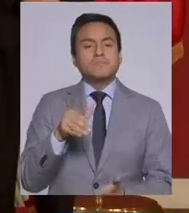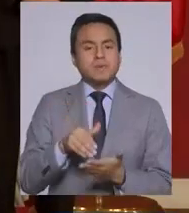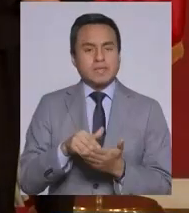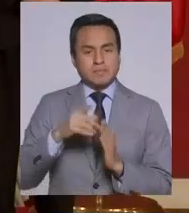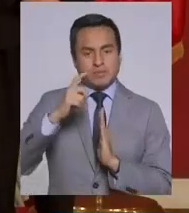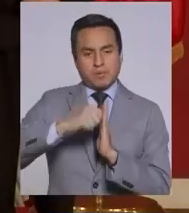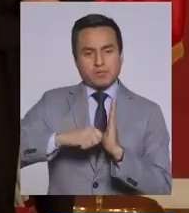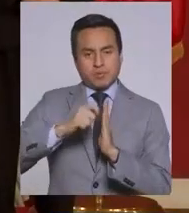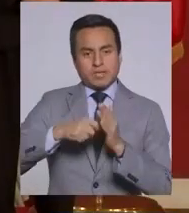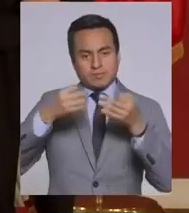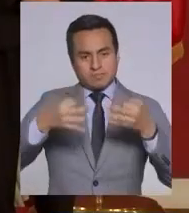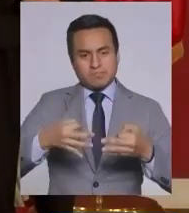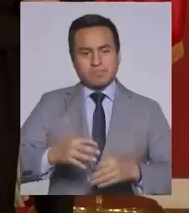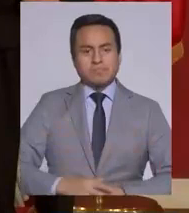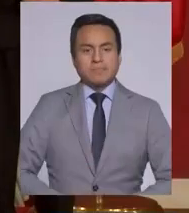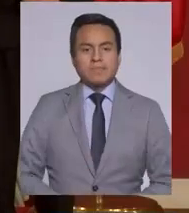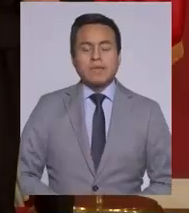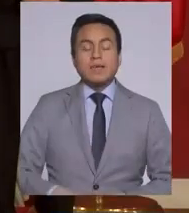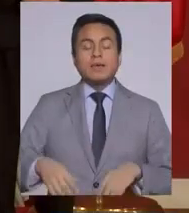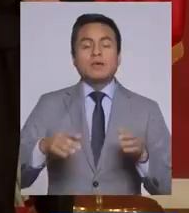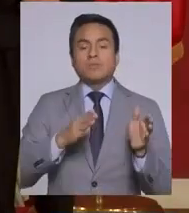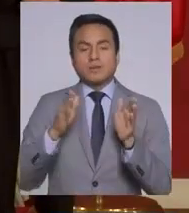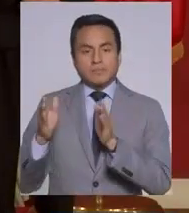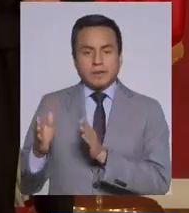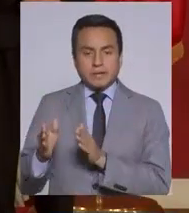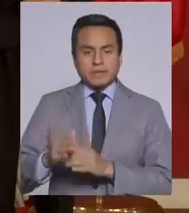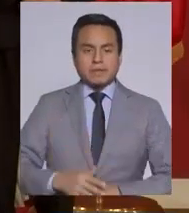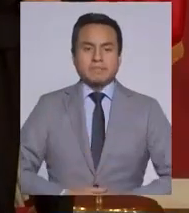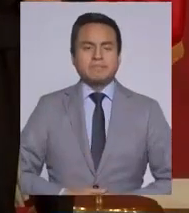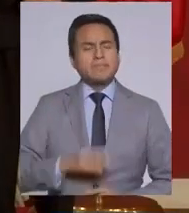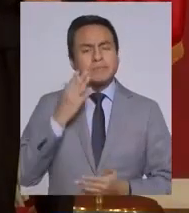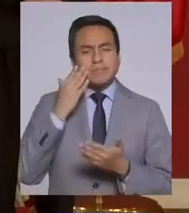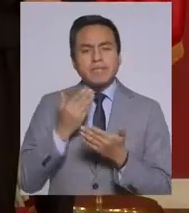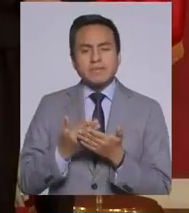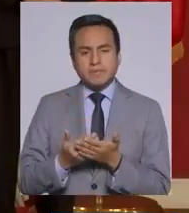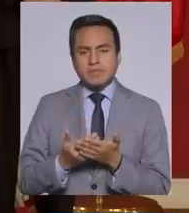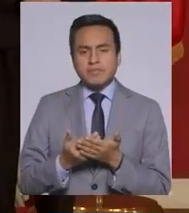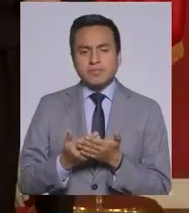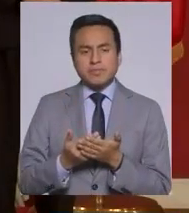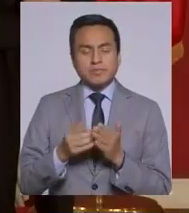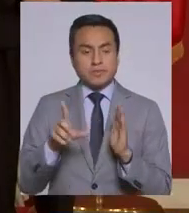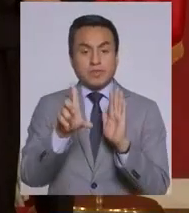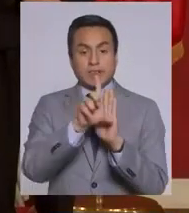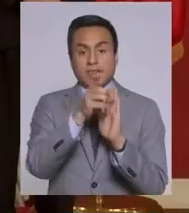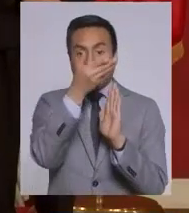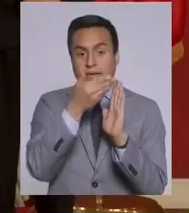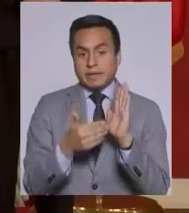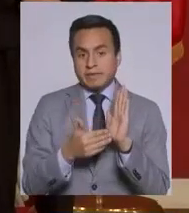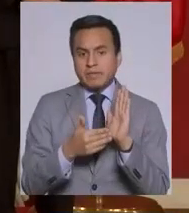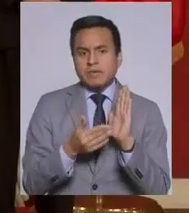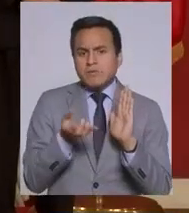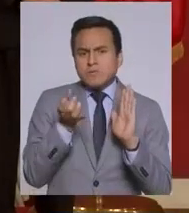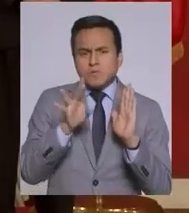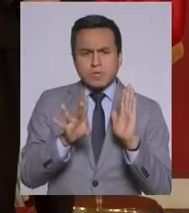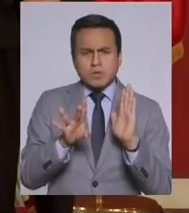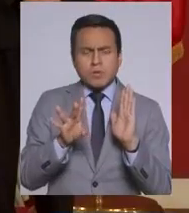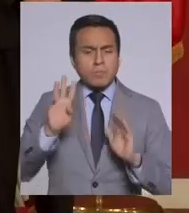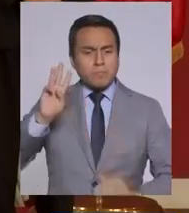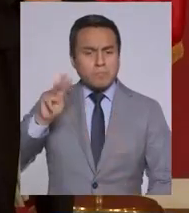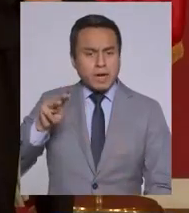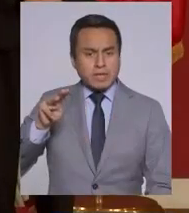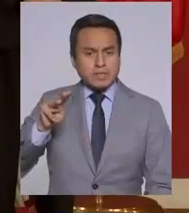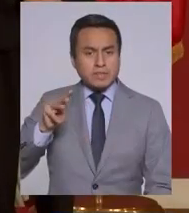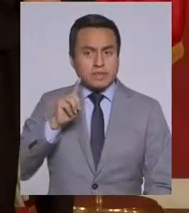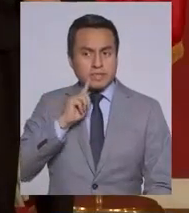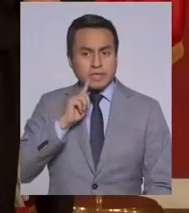300.000 pesos mensuales. Por otra parte, el beneficio que esta ley plantea no es solamente para las madres que